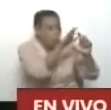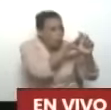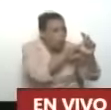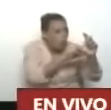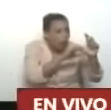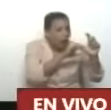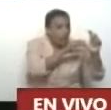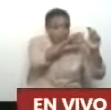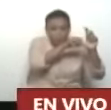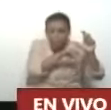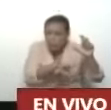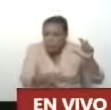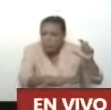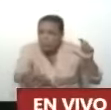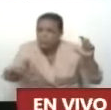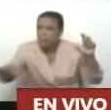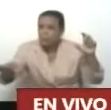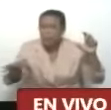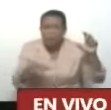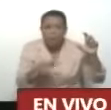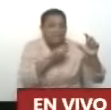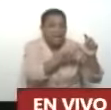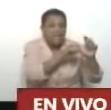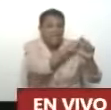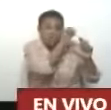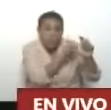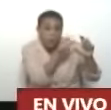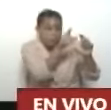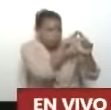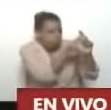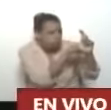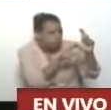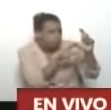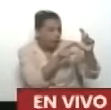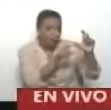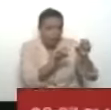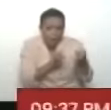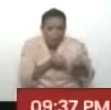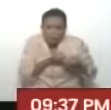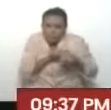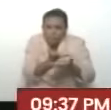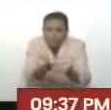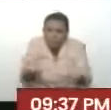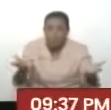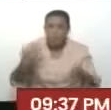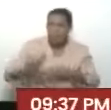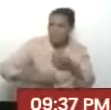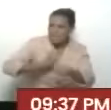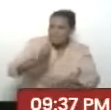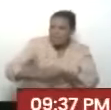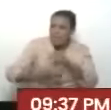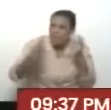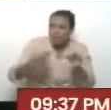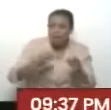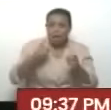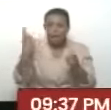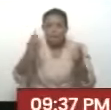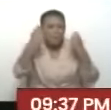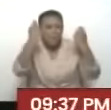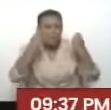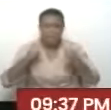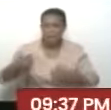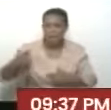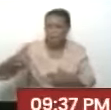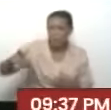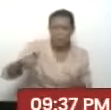país la gaita con este sentimiento, lo hemos hecho. Y precisamente este tema nace porque hicimos una gira en la